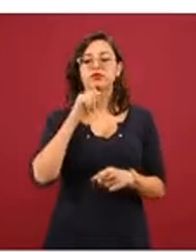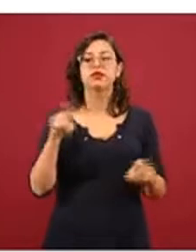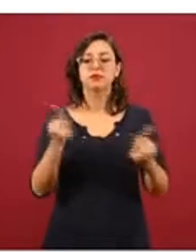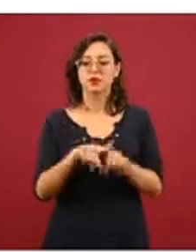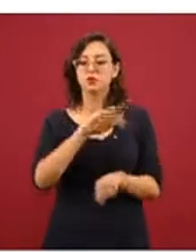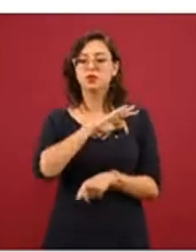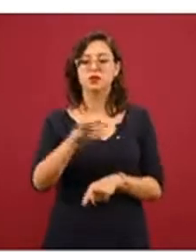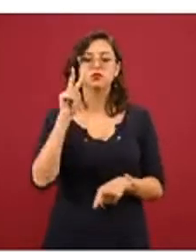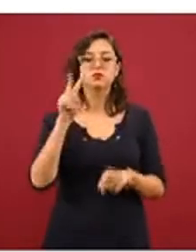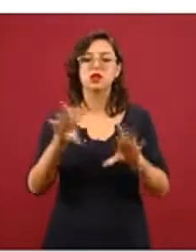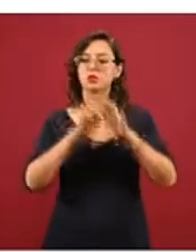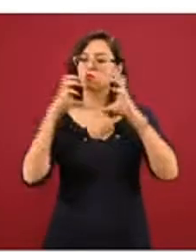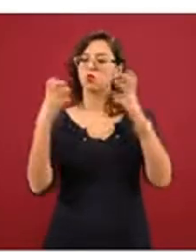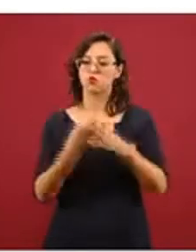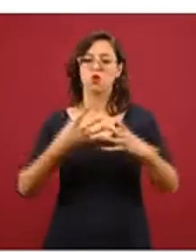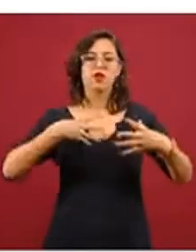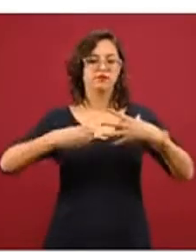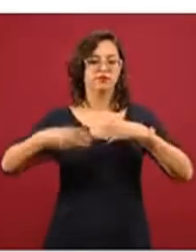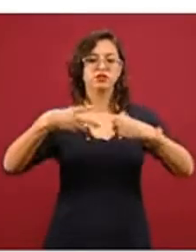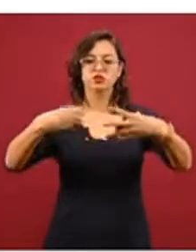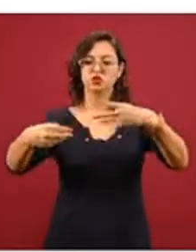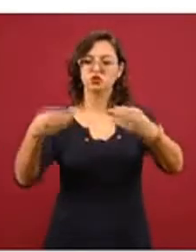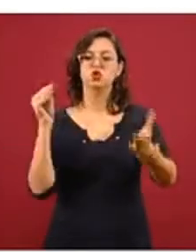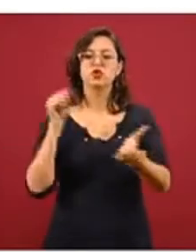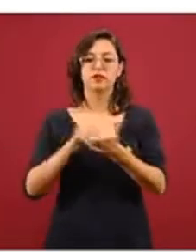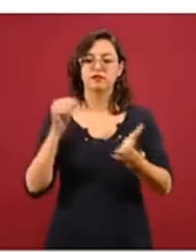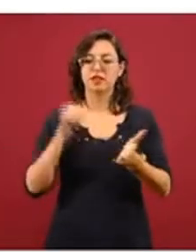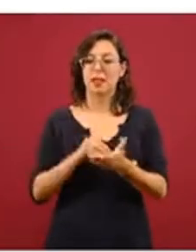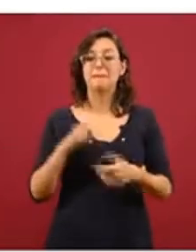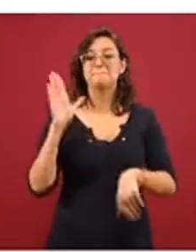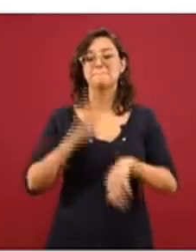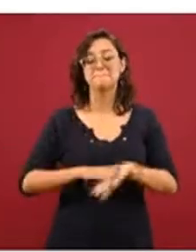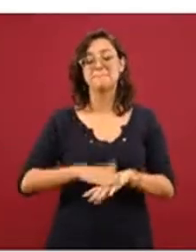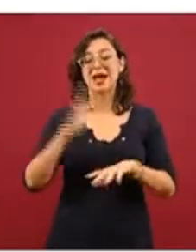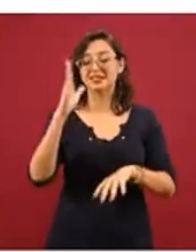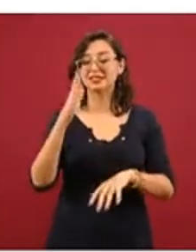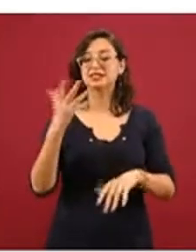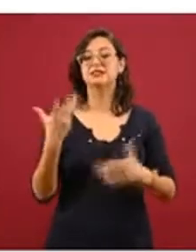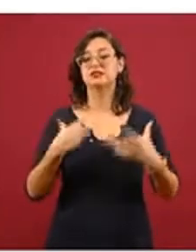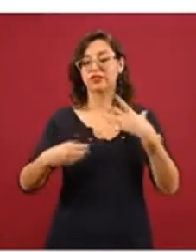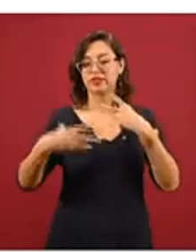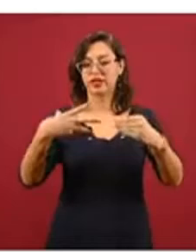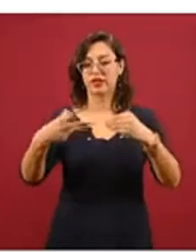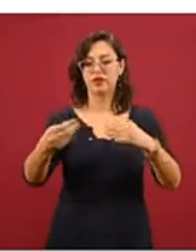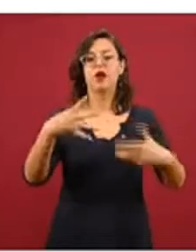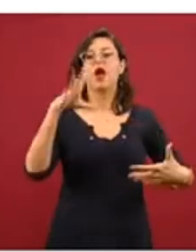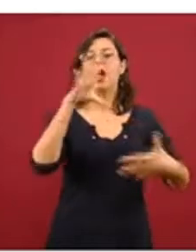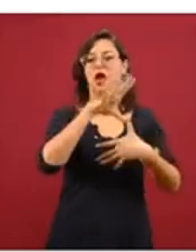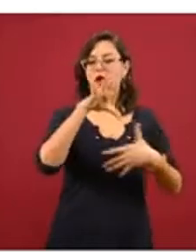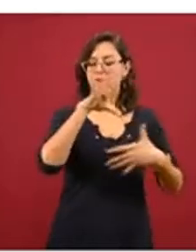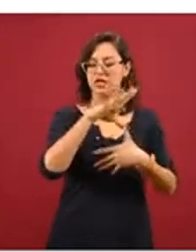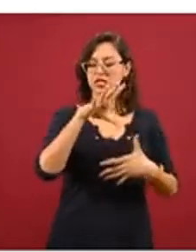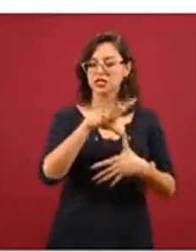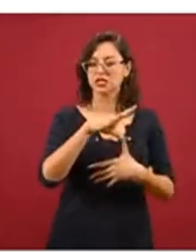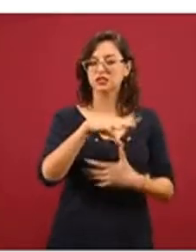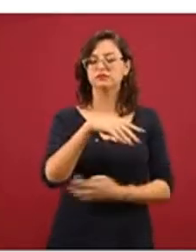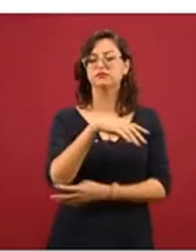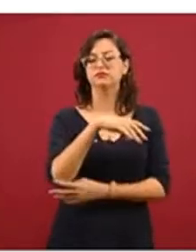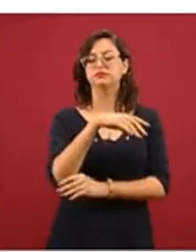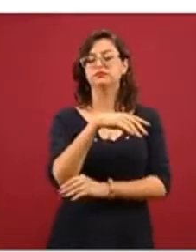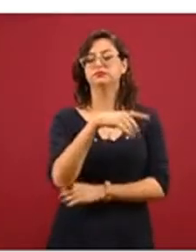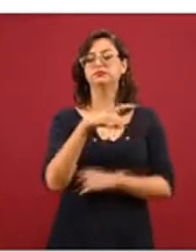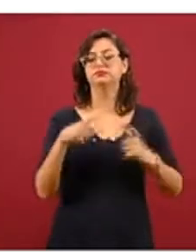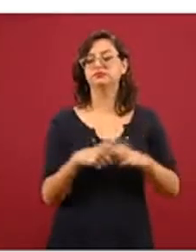continúa activa y continúa activa, focalizada en la región de las Américas, en donde los incrementos de